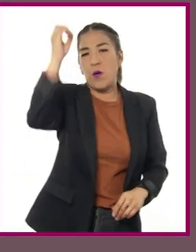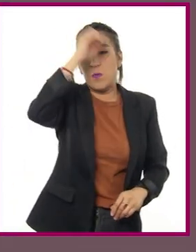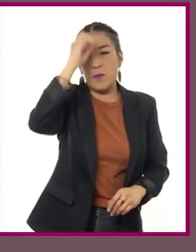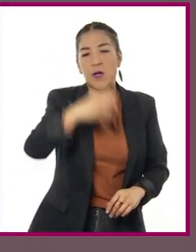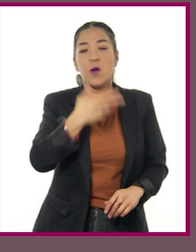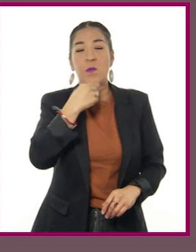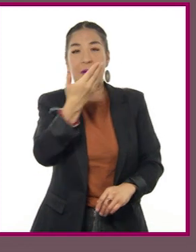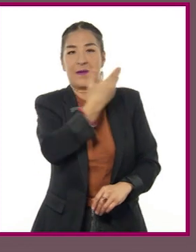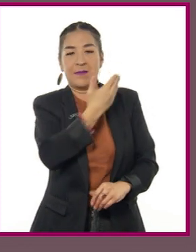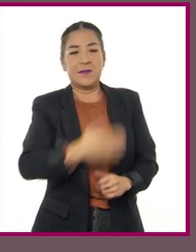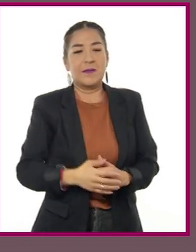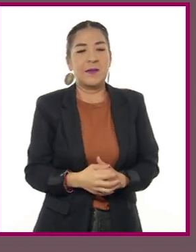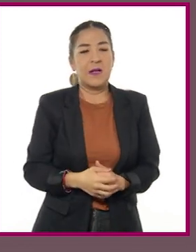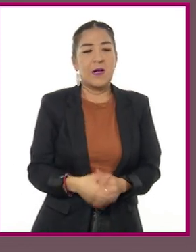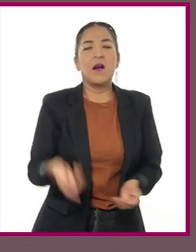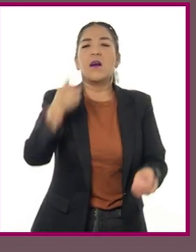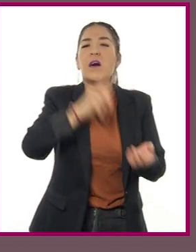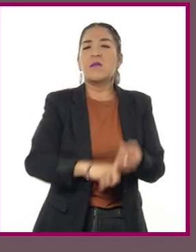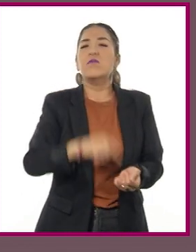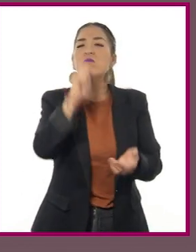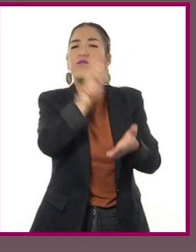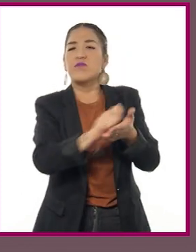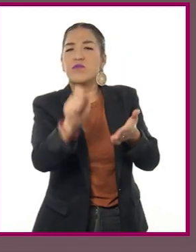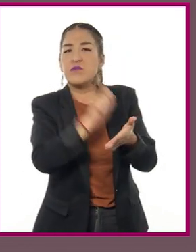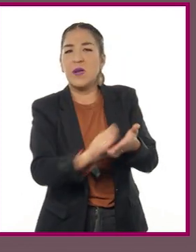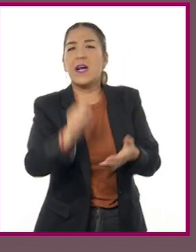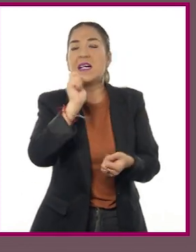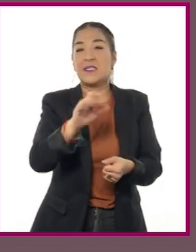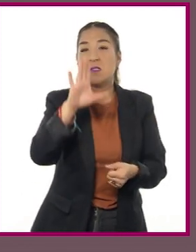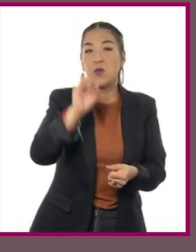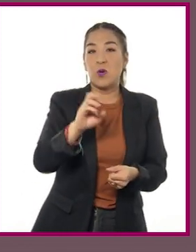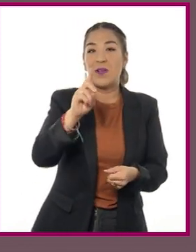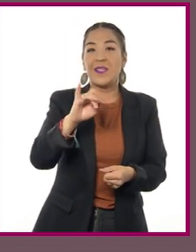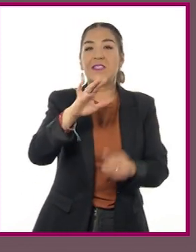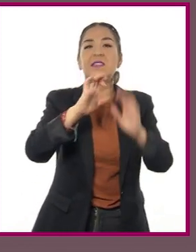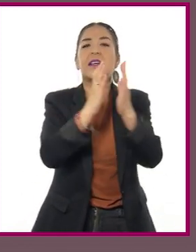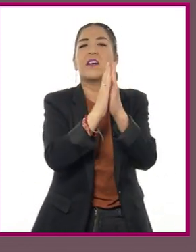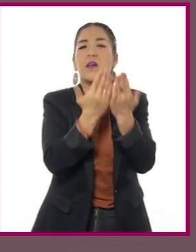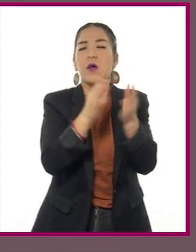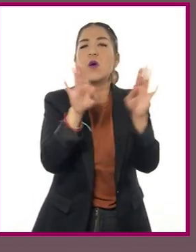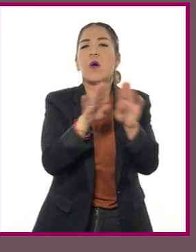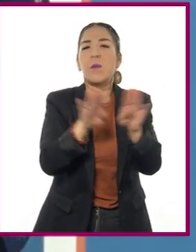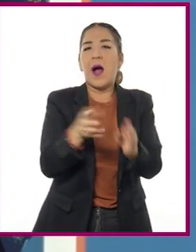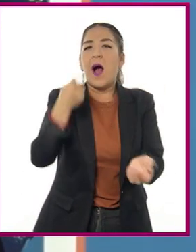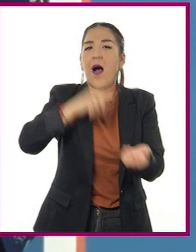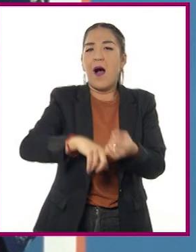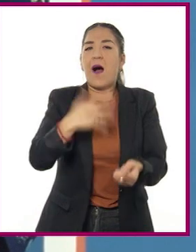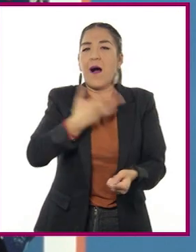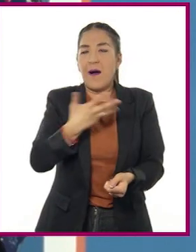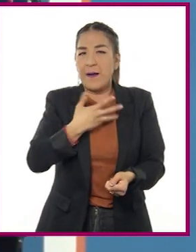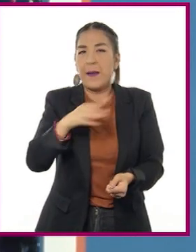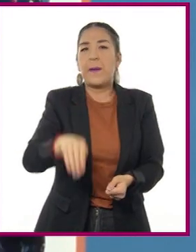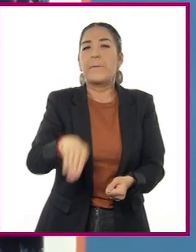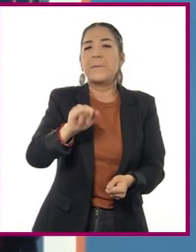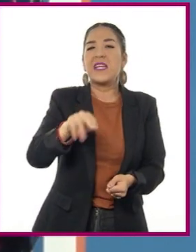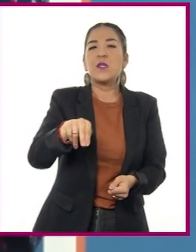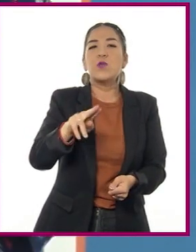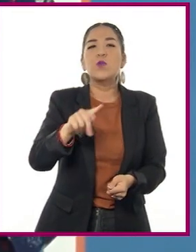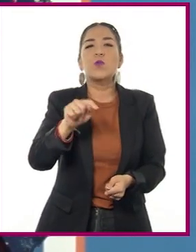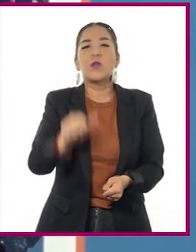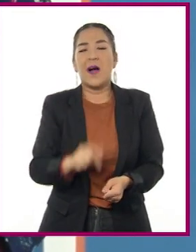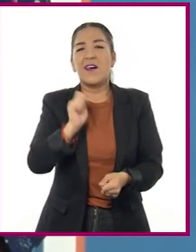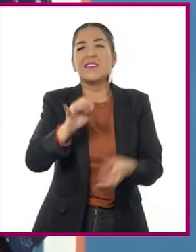María Garibay escribió en sus anotaciones a dicho códice que se halla una minuta, la cual han de